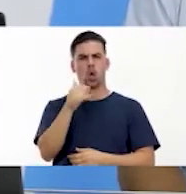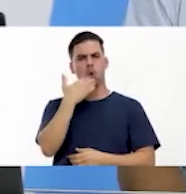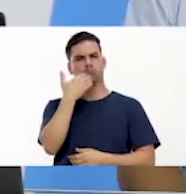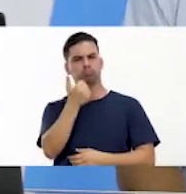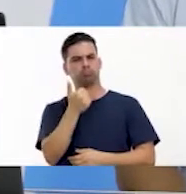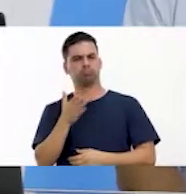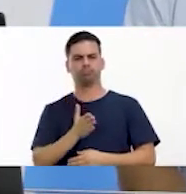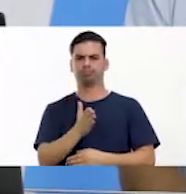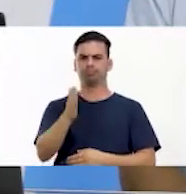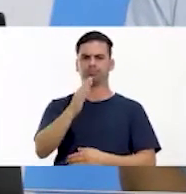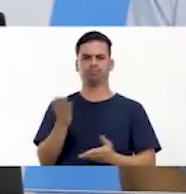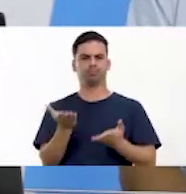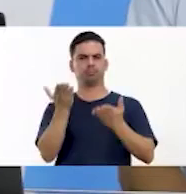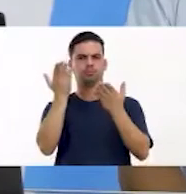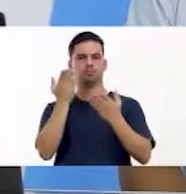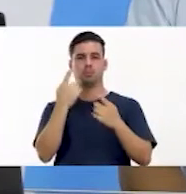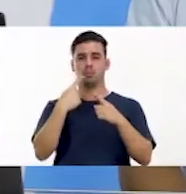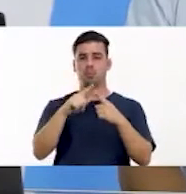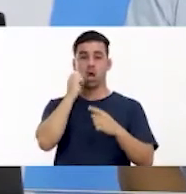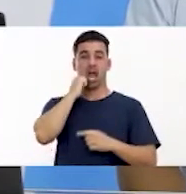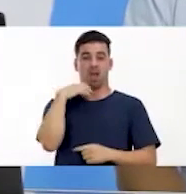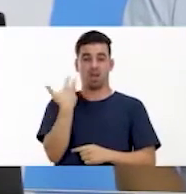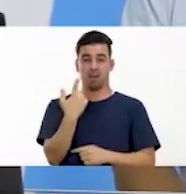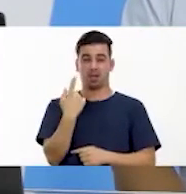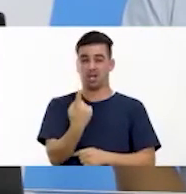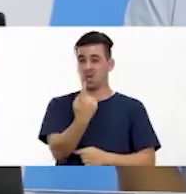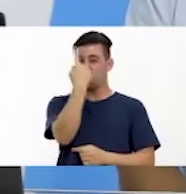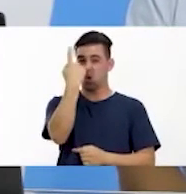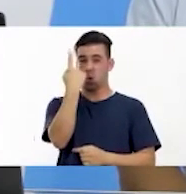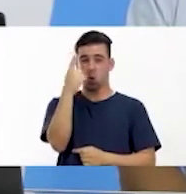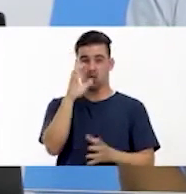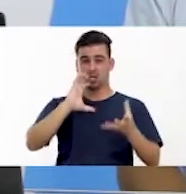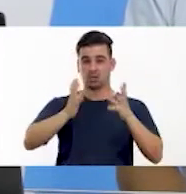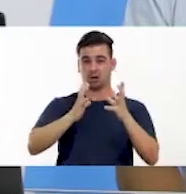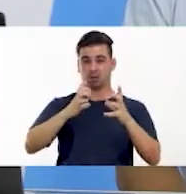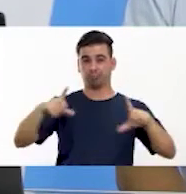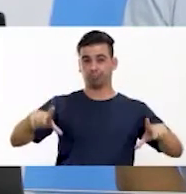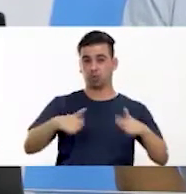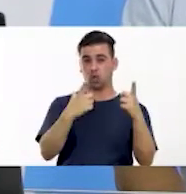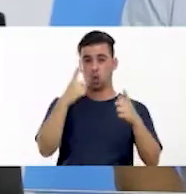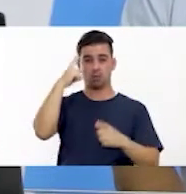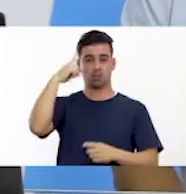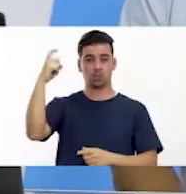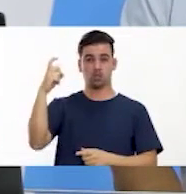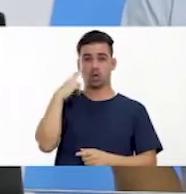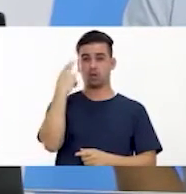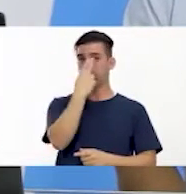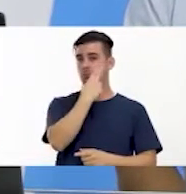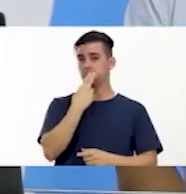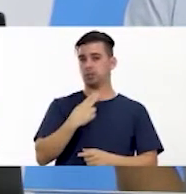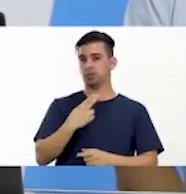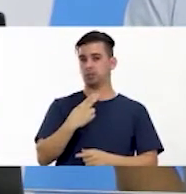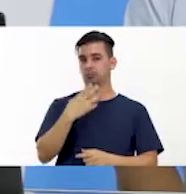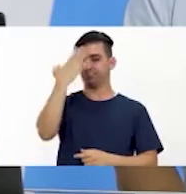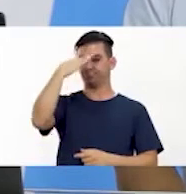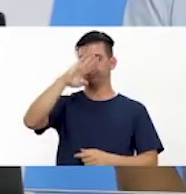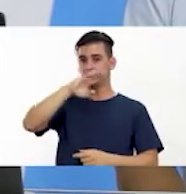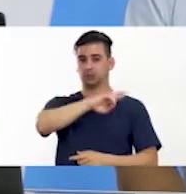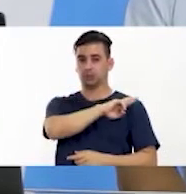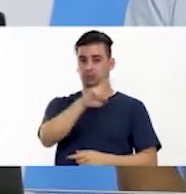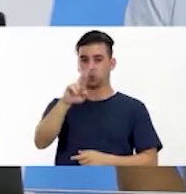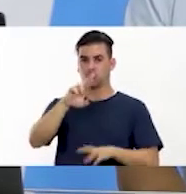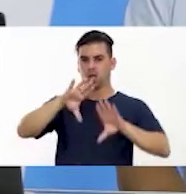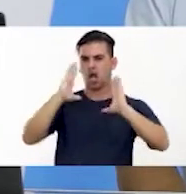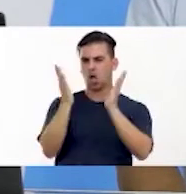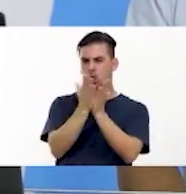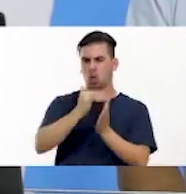no solamente es viable, sino que es la única opción para cumplir con el sueño martiano de una república